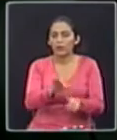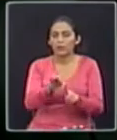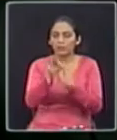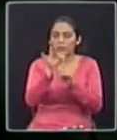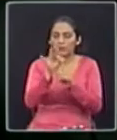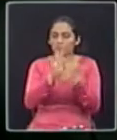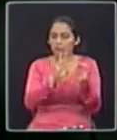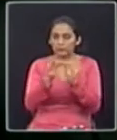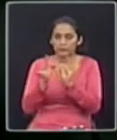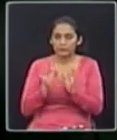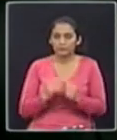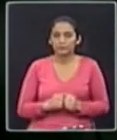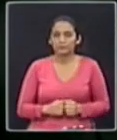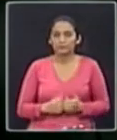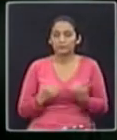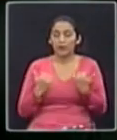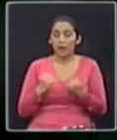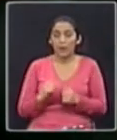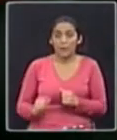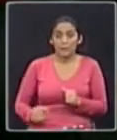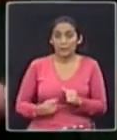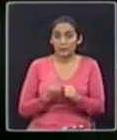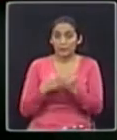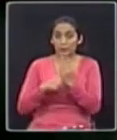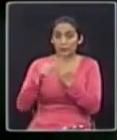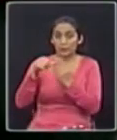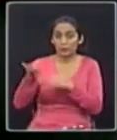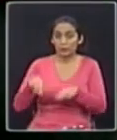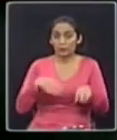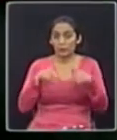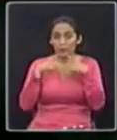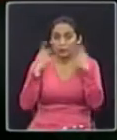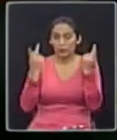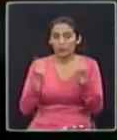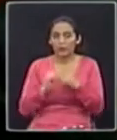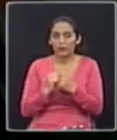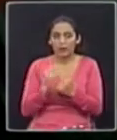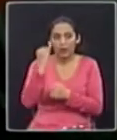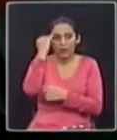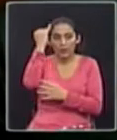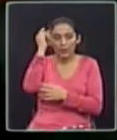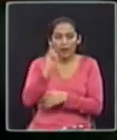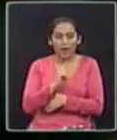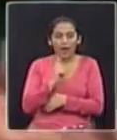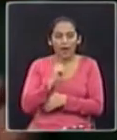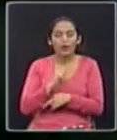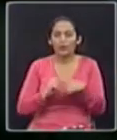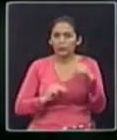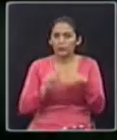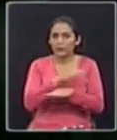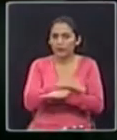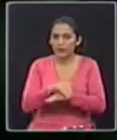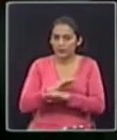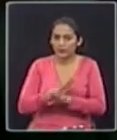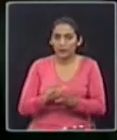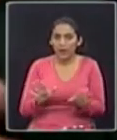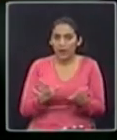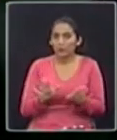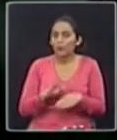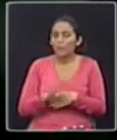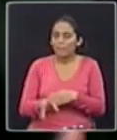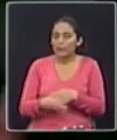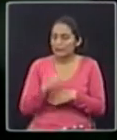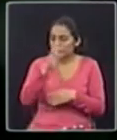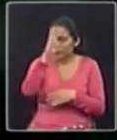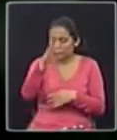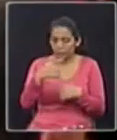vez está desarrollando una propuesta de gestión, de modelo de gestión. No solo es hacer la vía, sino cómo administrarla para darle